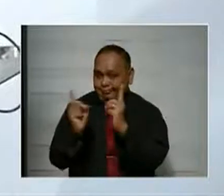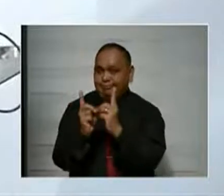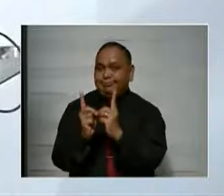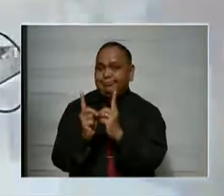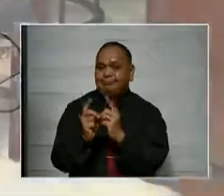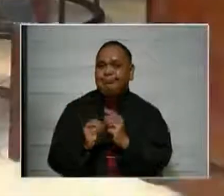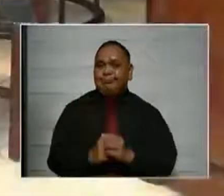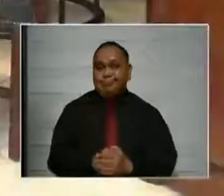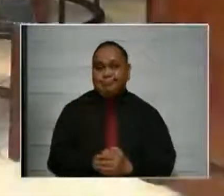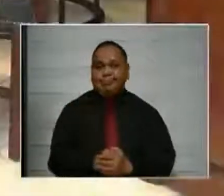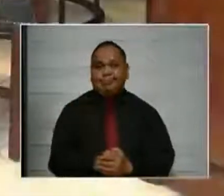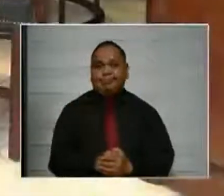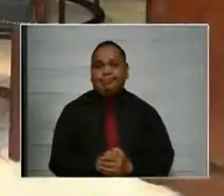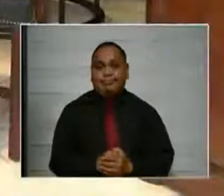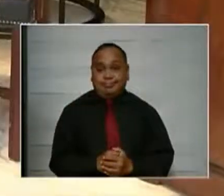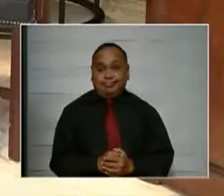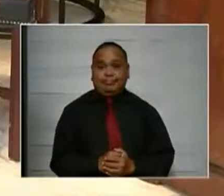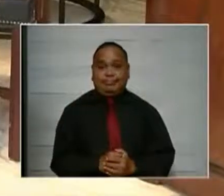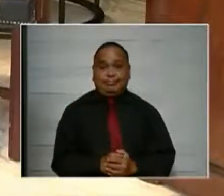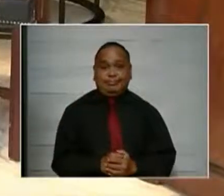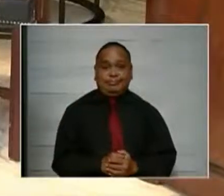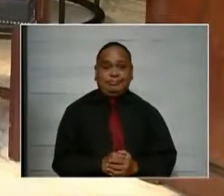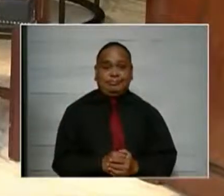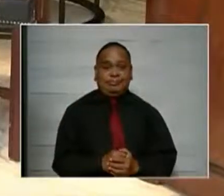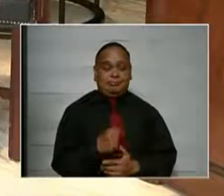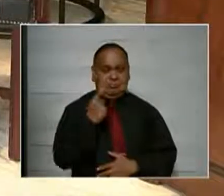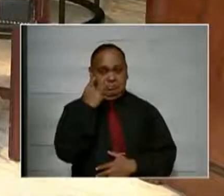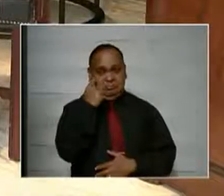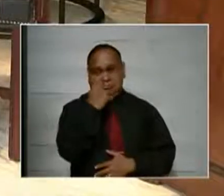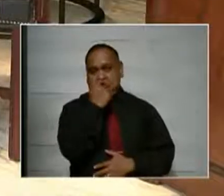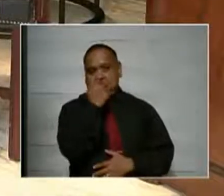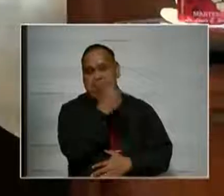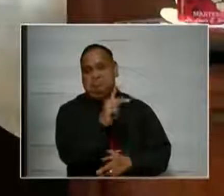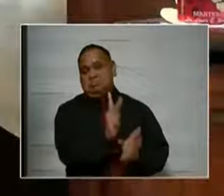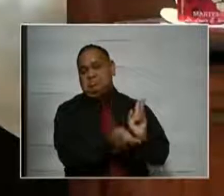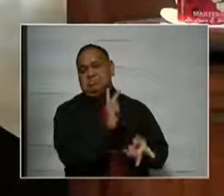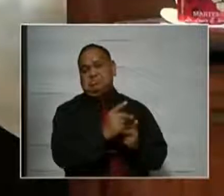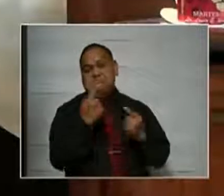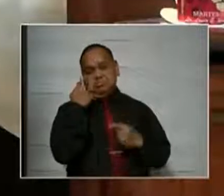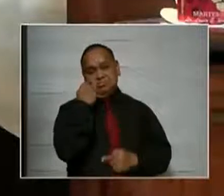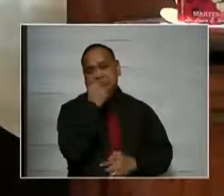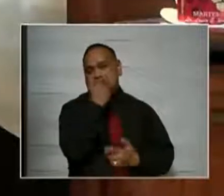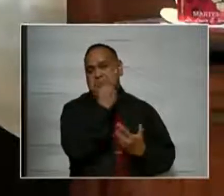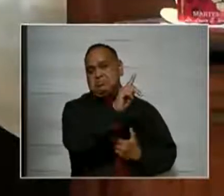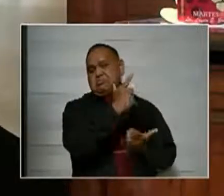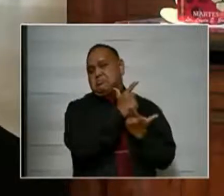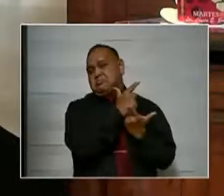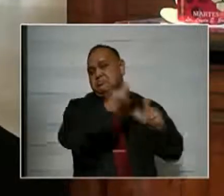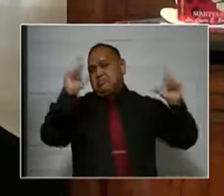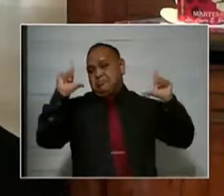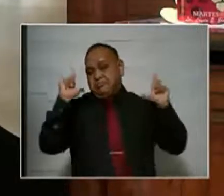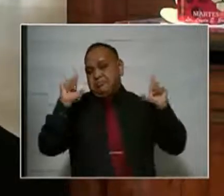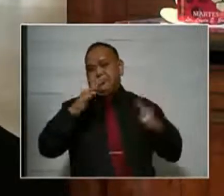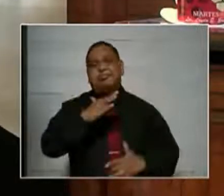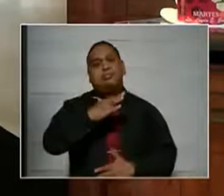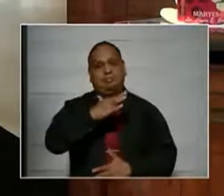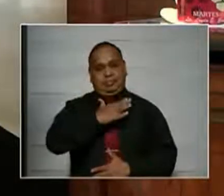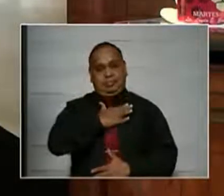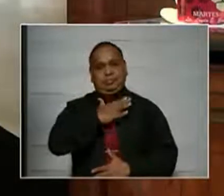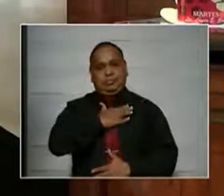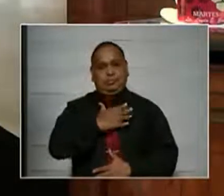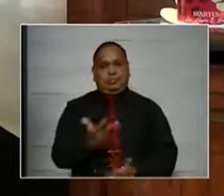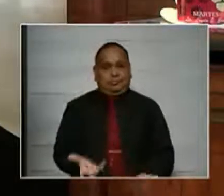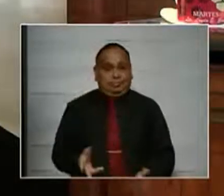Bueno se puede platicar con quien sea y ese no ese problema Y pues yo lo que les decía no en realidad